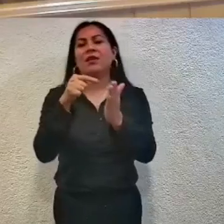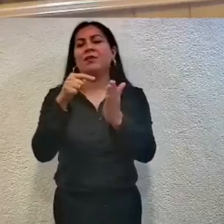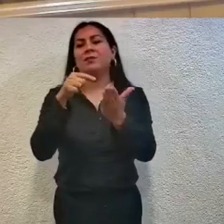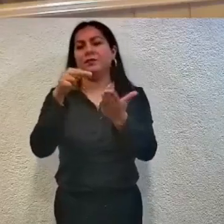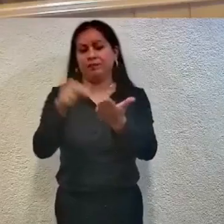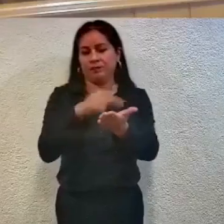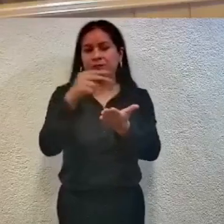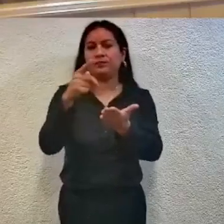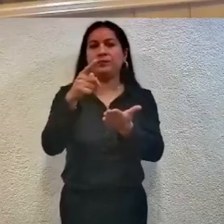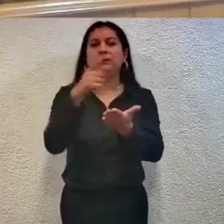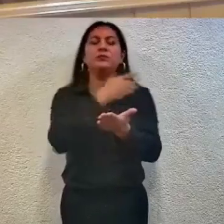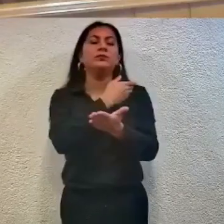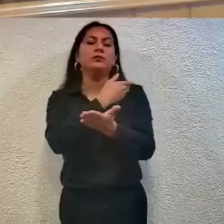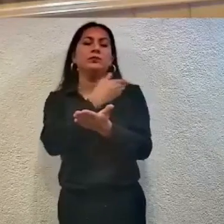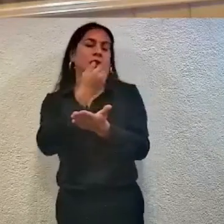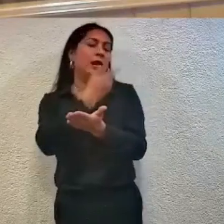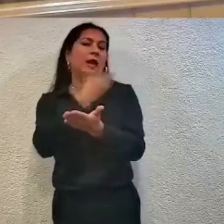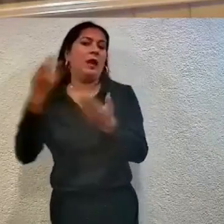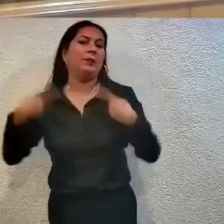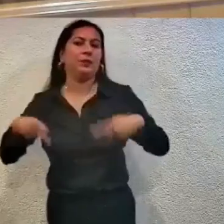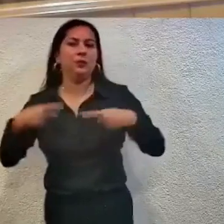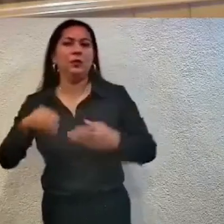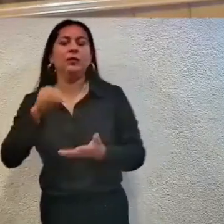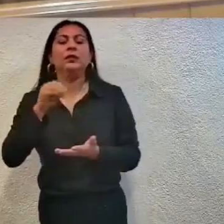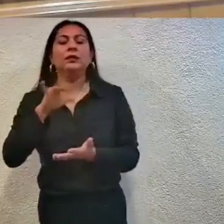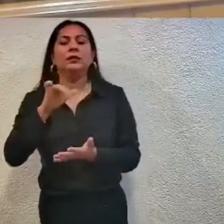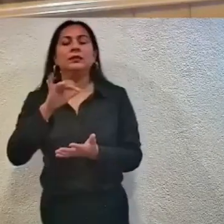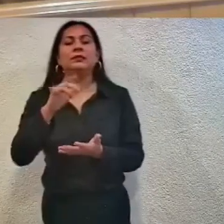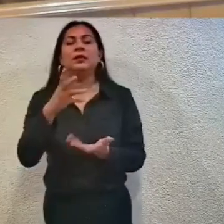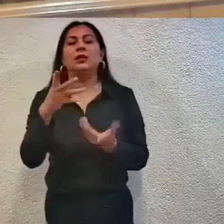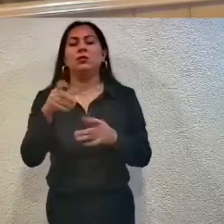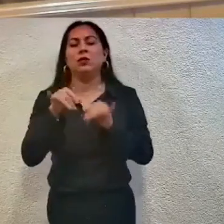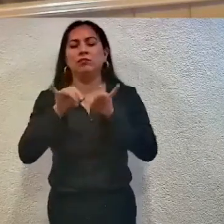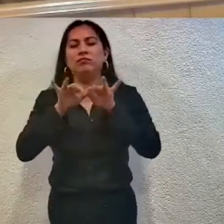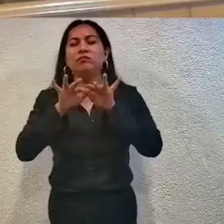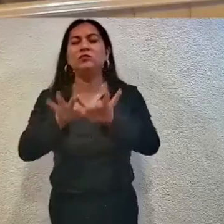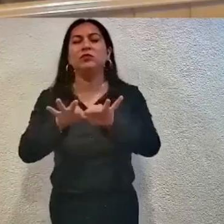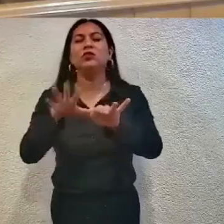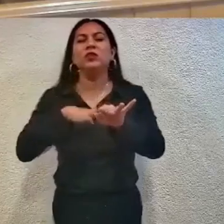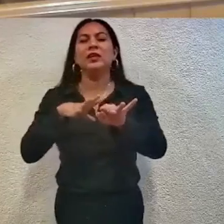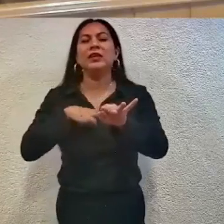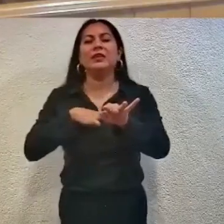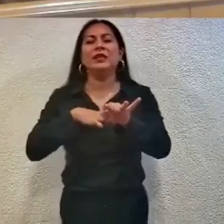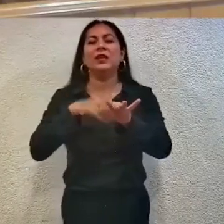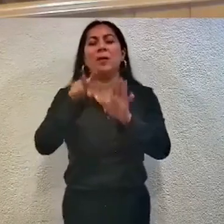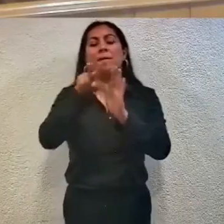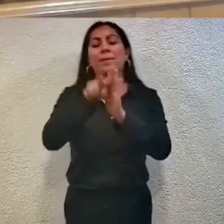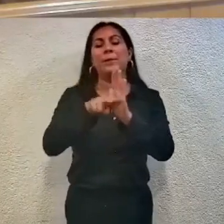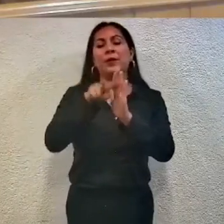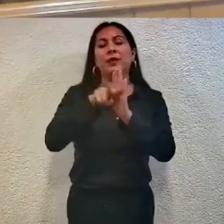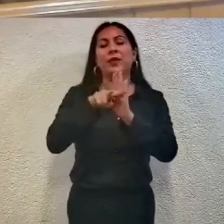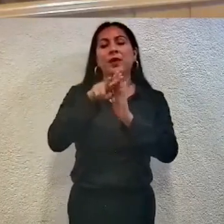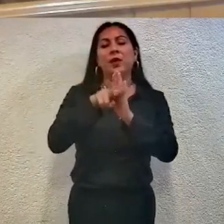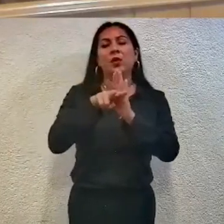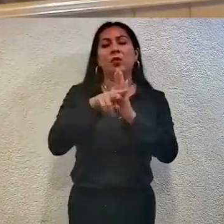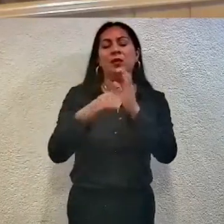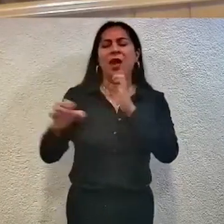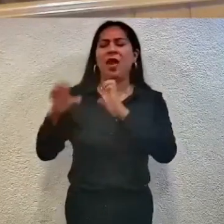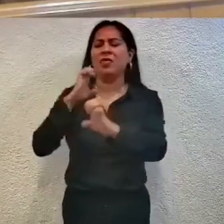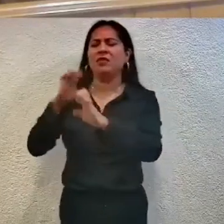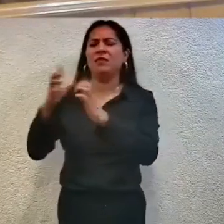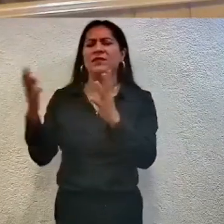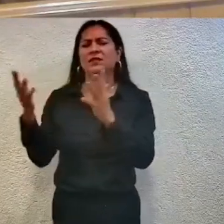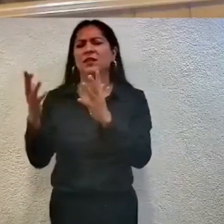acta circunstanciada levantada por el fedatario electoral, se acredita la existencia de una publicación que contiene un